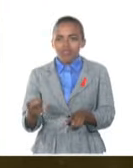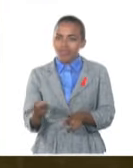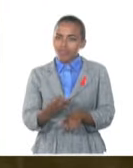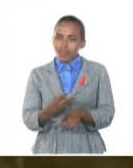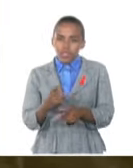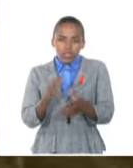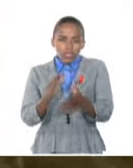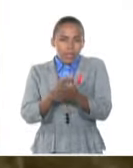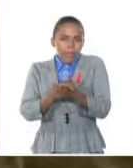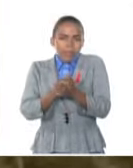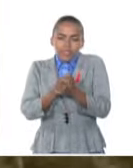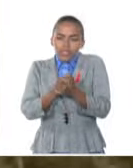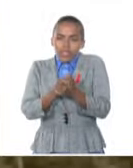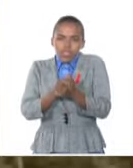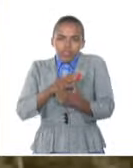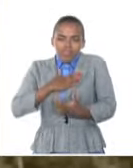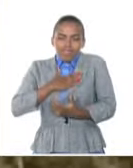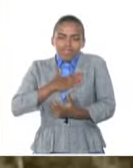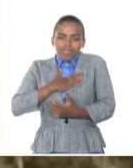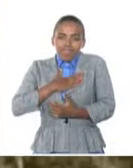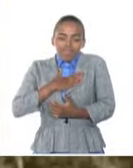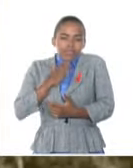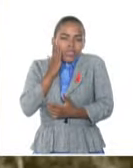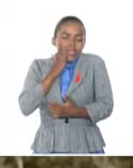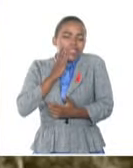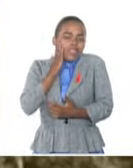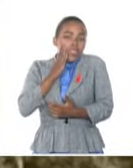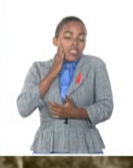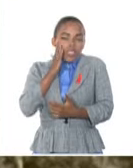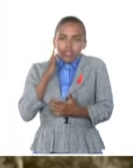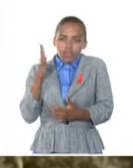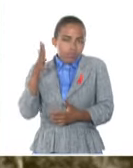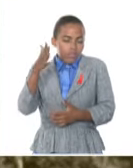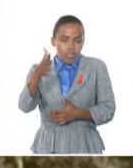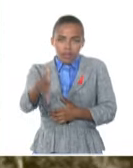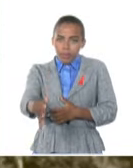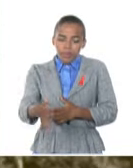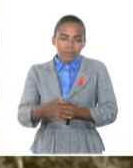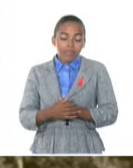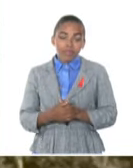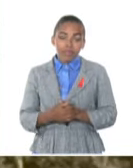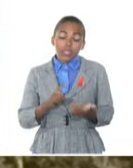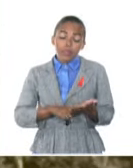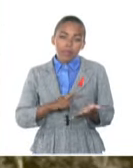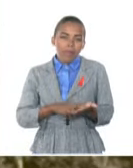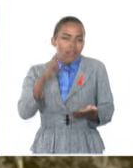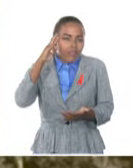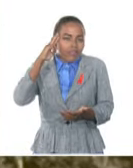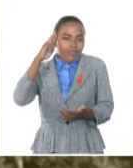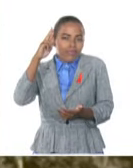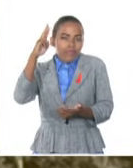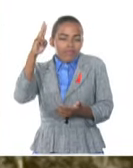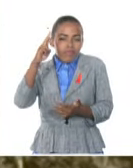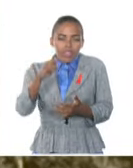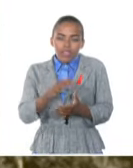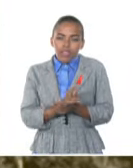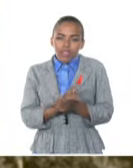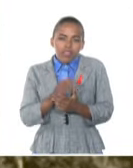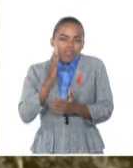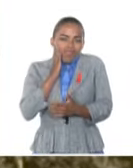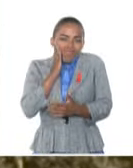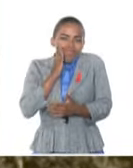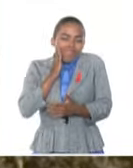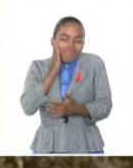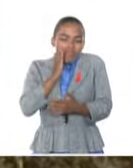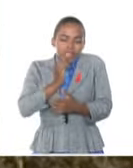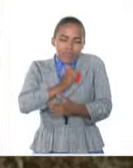amistad, ese cariño, esa simpatía siempre estuvo, siempre. Mi padre lo recordaba con mucho, mucho cariño, pero